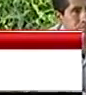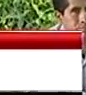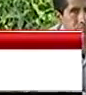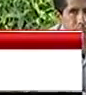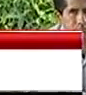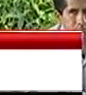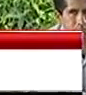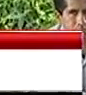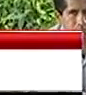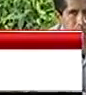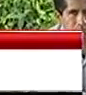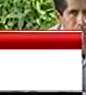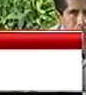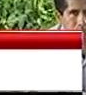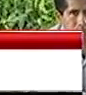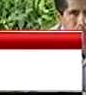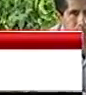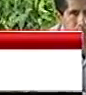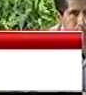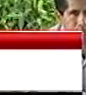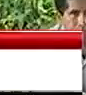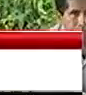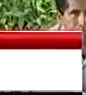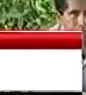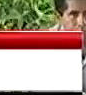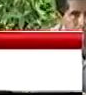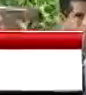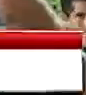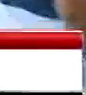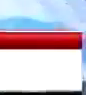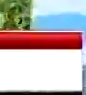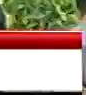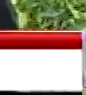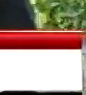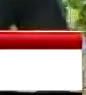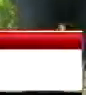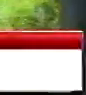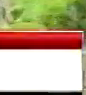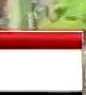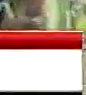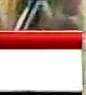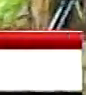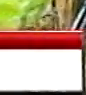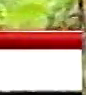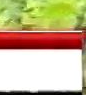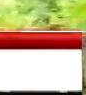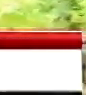este espacio. Muchísimas gracias. Gracias, don Fortunato Curo. Terminamos esta parte con...